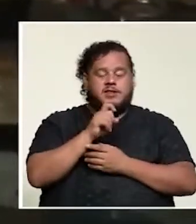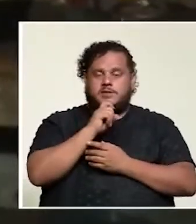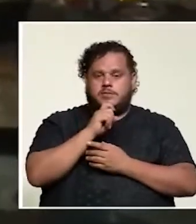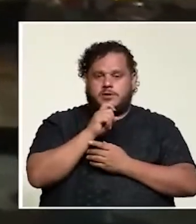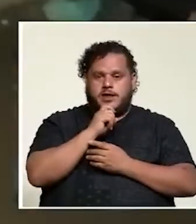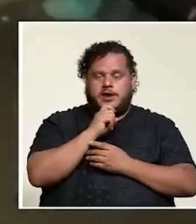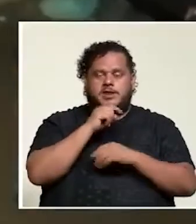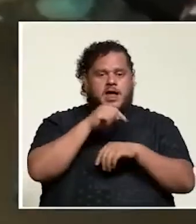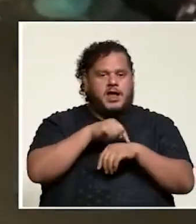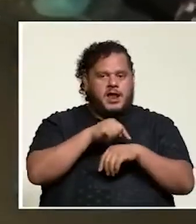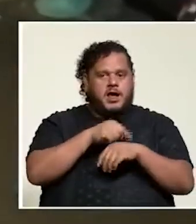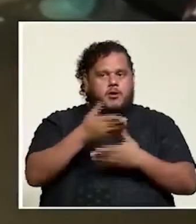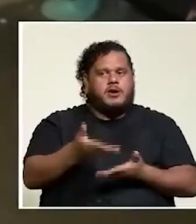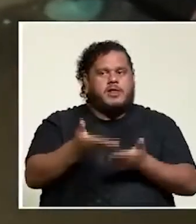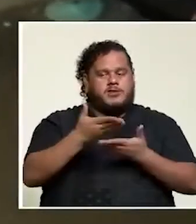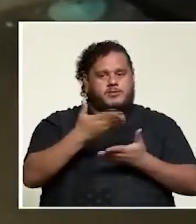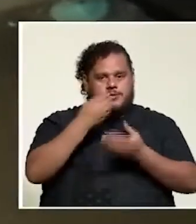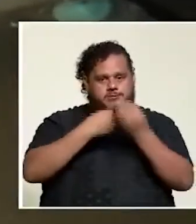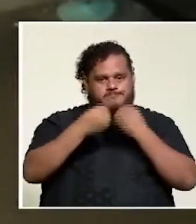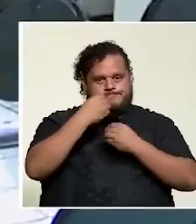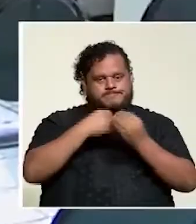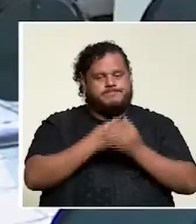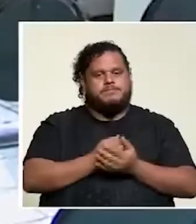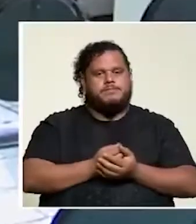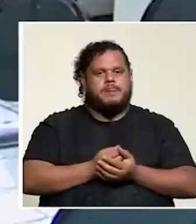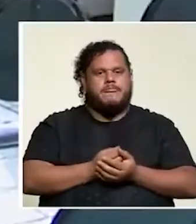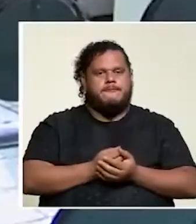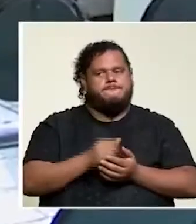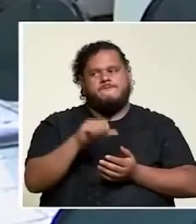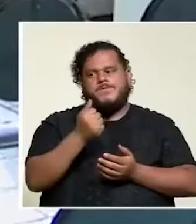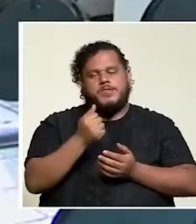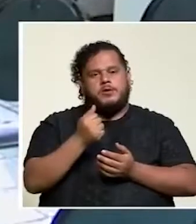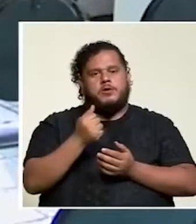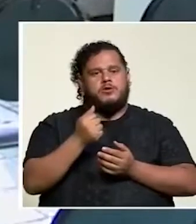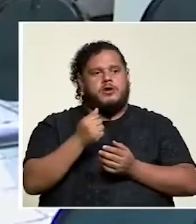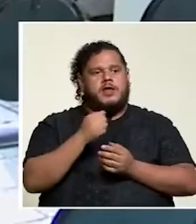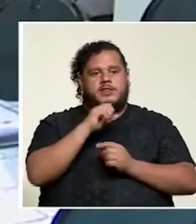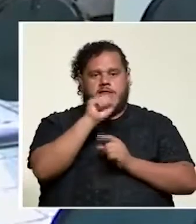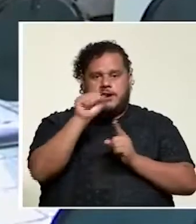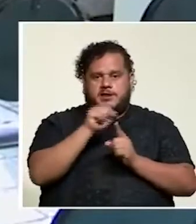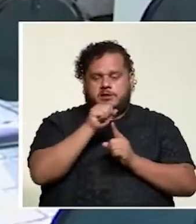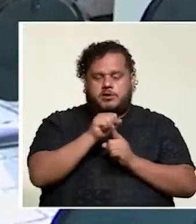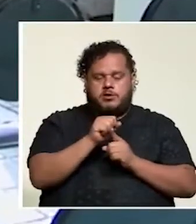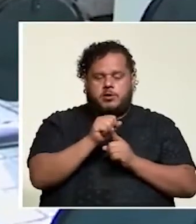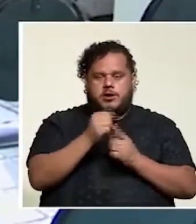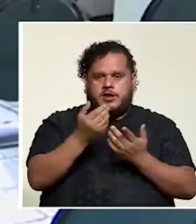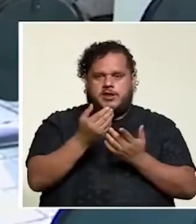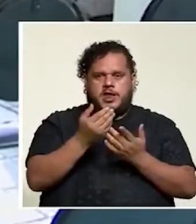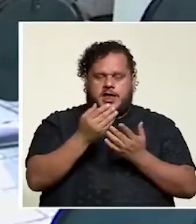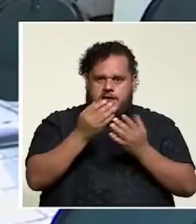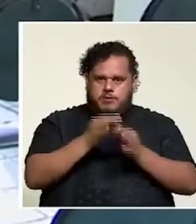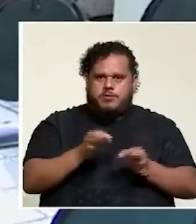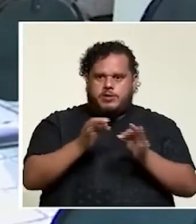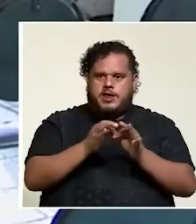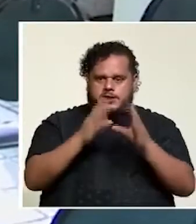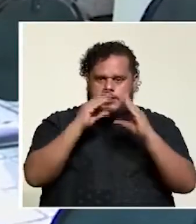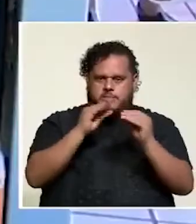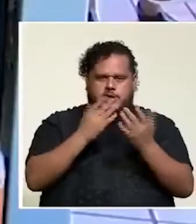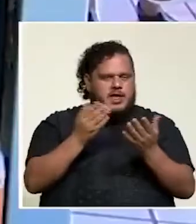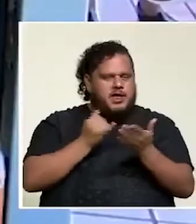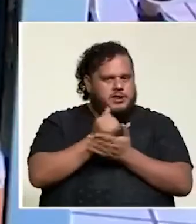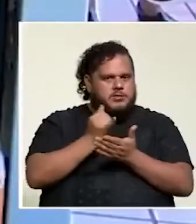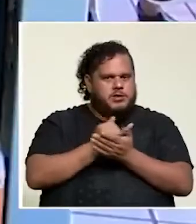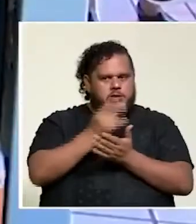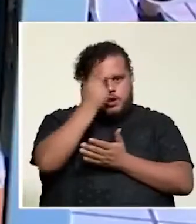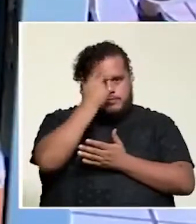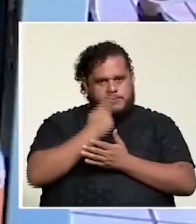dificultades para obtener alimentos. Otro de los hallazgos novedosos del informe es que se investigó el perfil